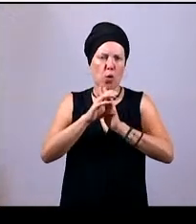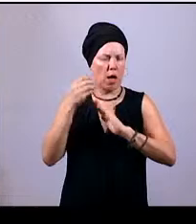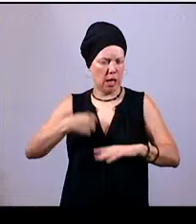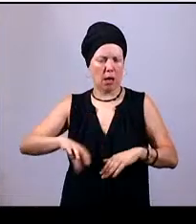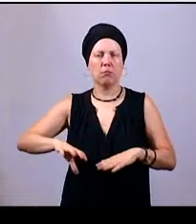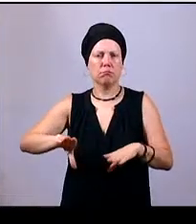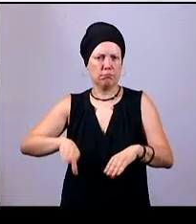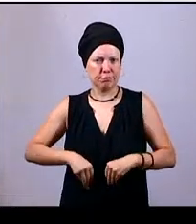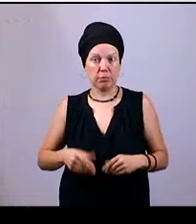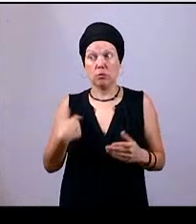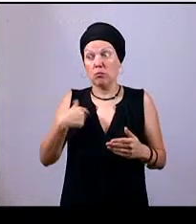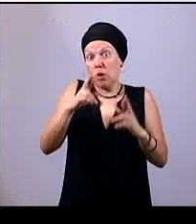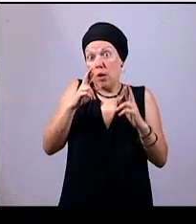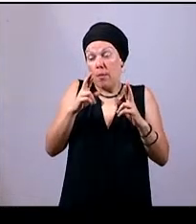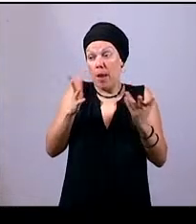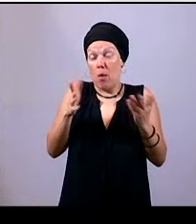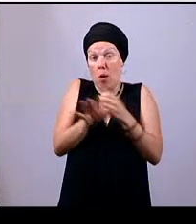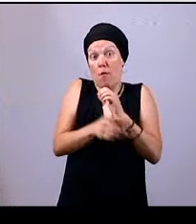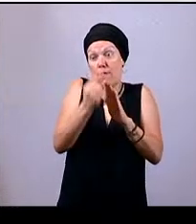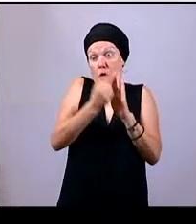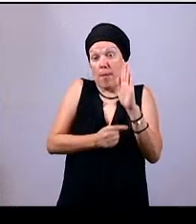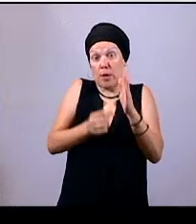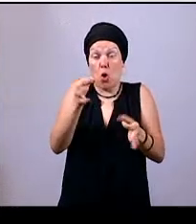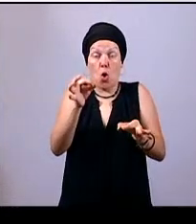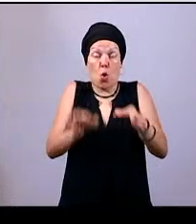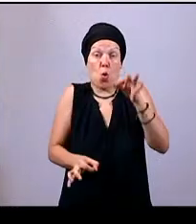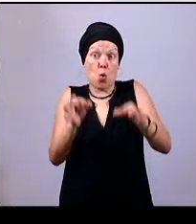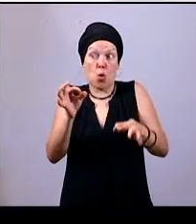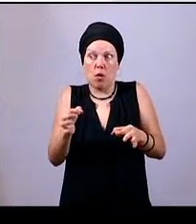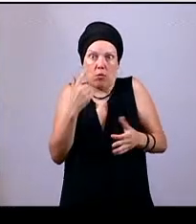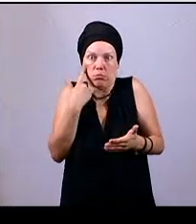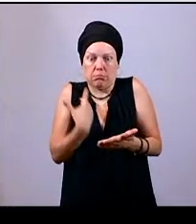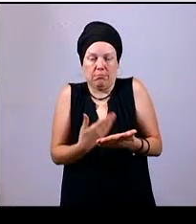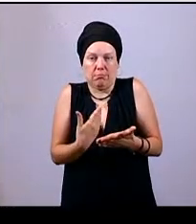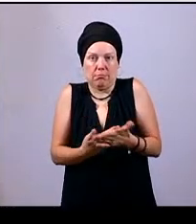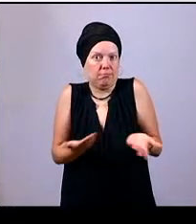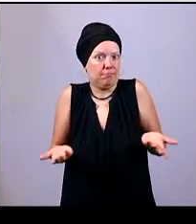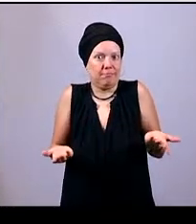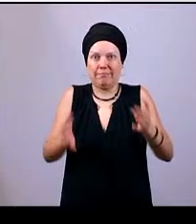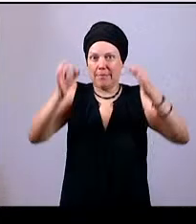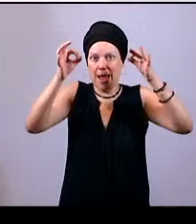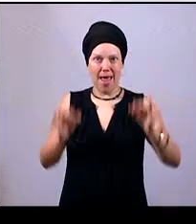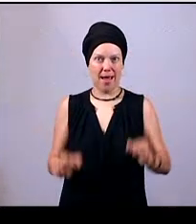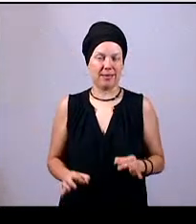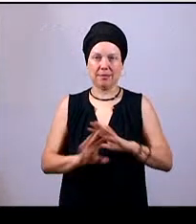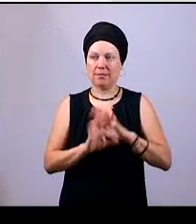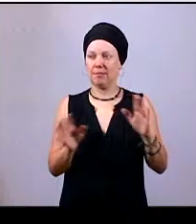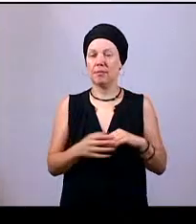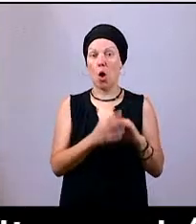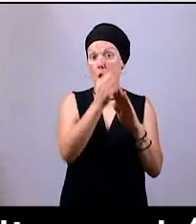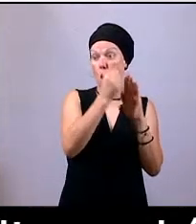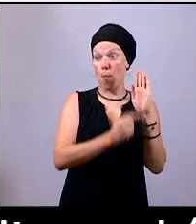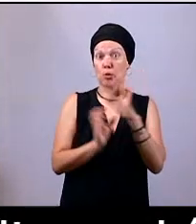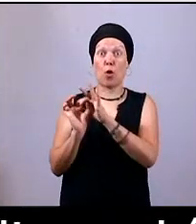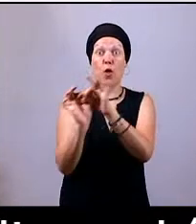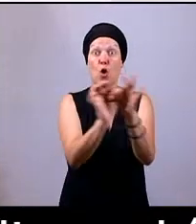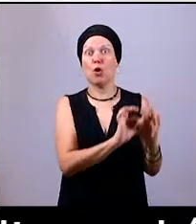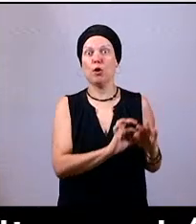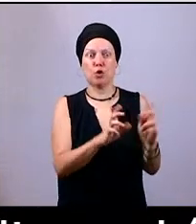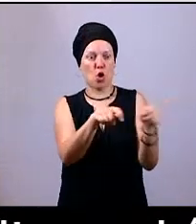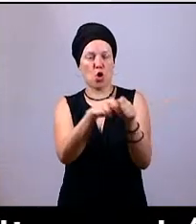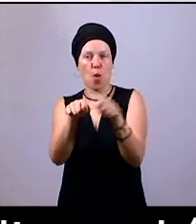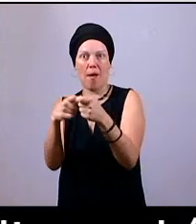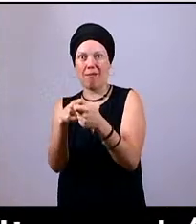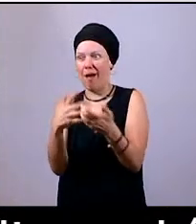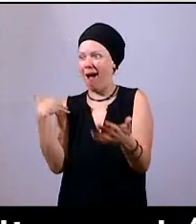sea acogido. Desde luego los fundamentos jurídicos ahí están y son muy contundentes. Altera los puntos de conexión, algo que no había